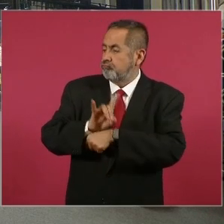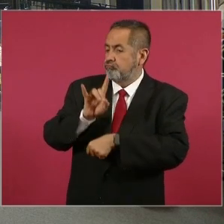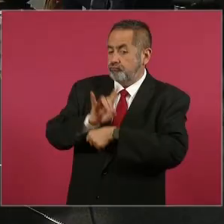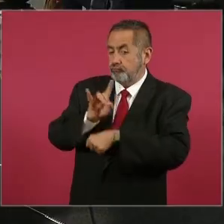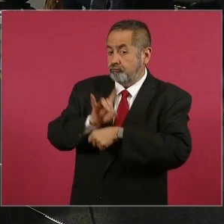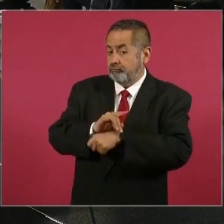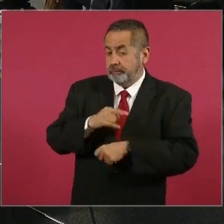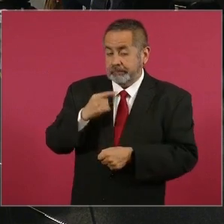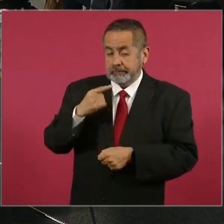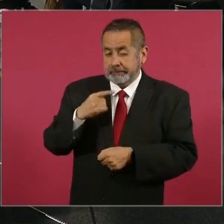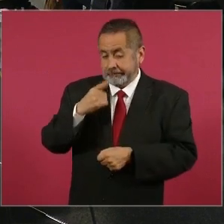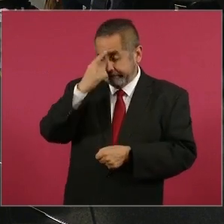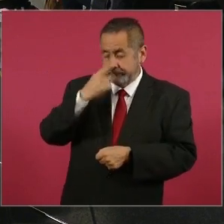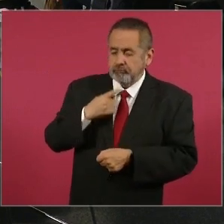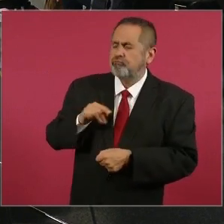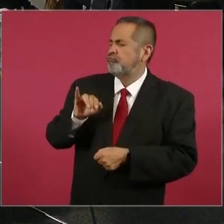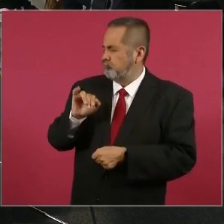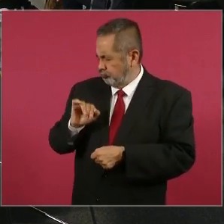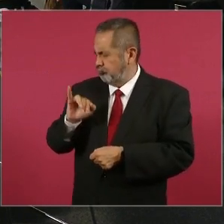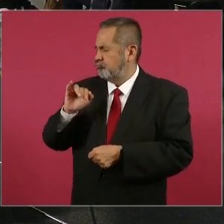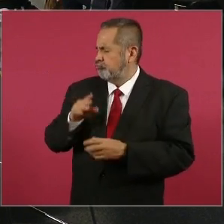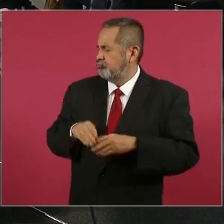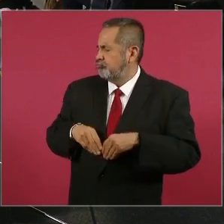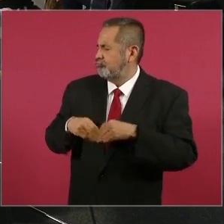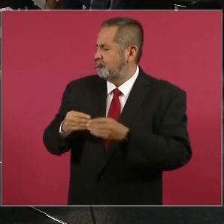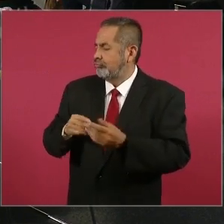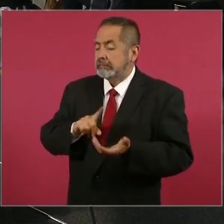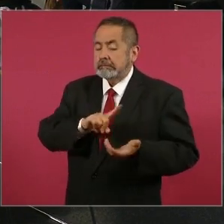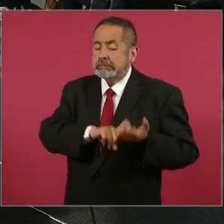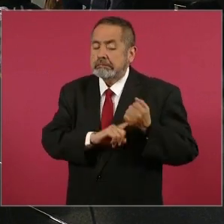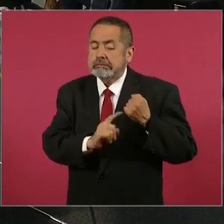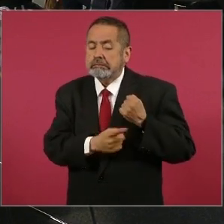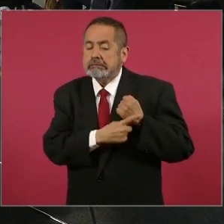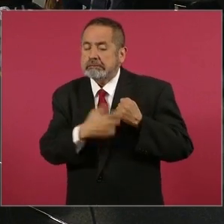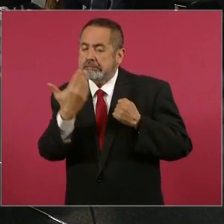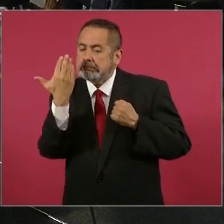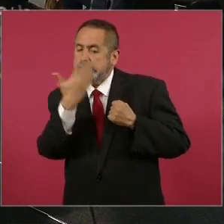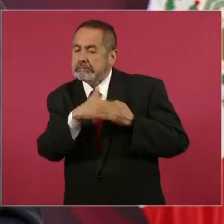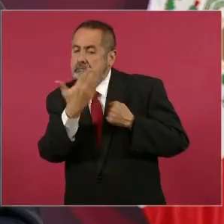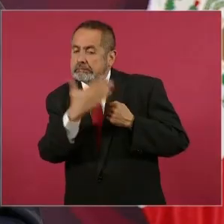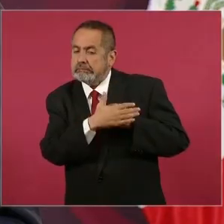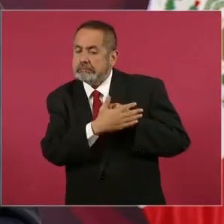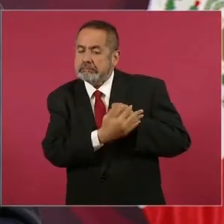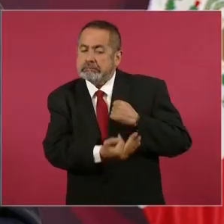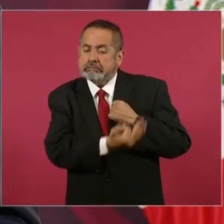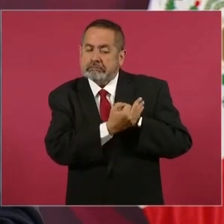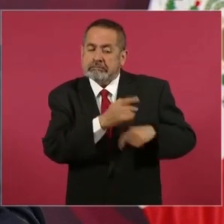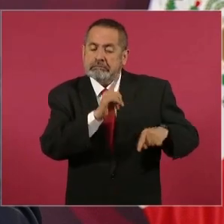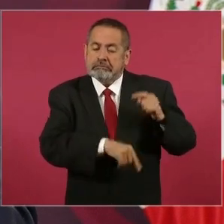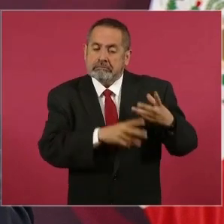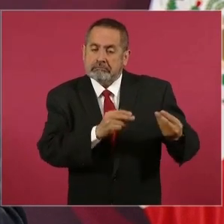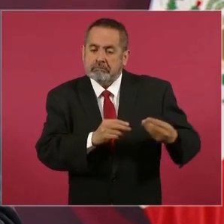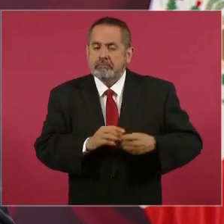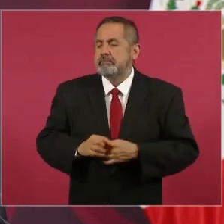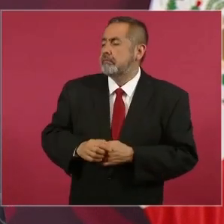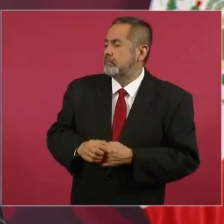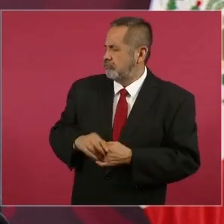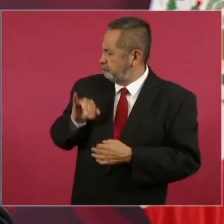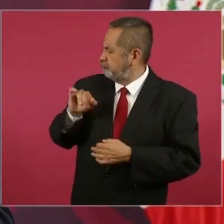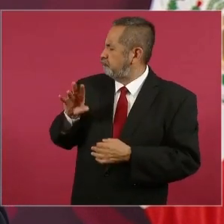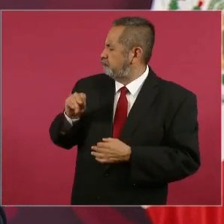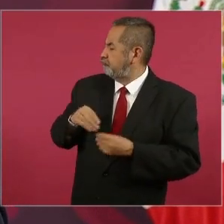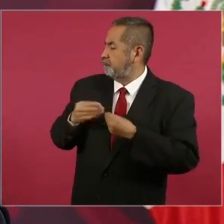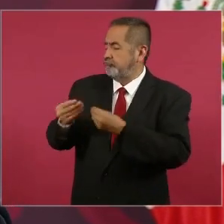simuló y nada más fue salir al paso y al mismo